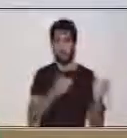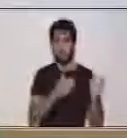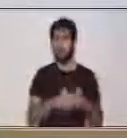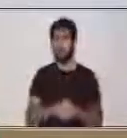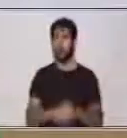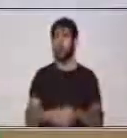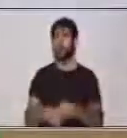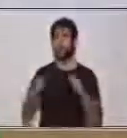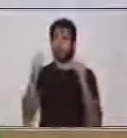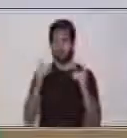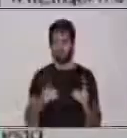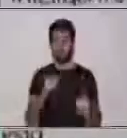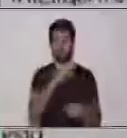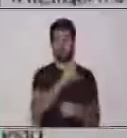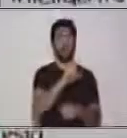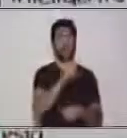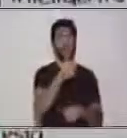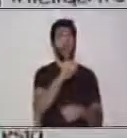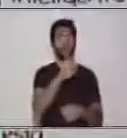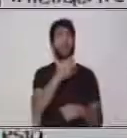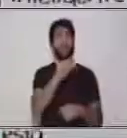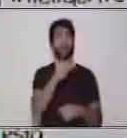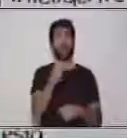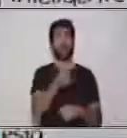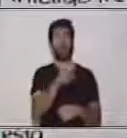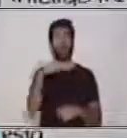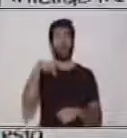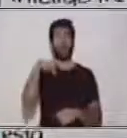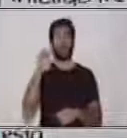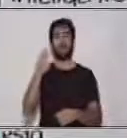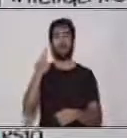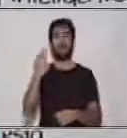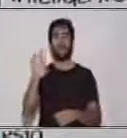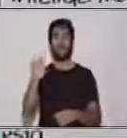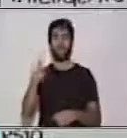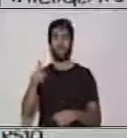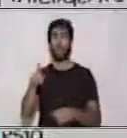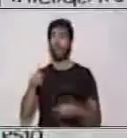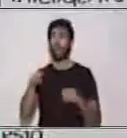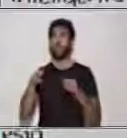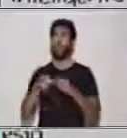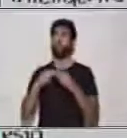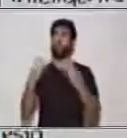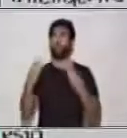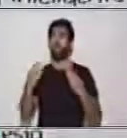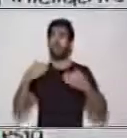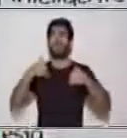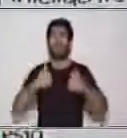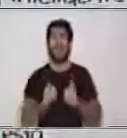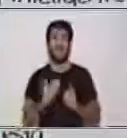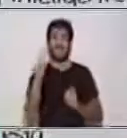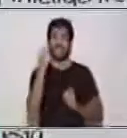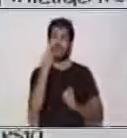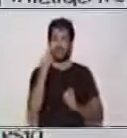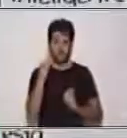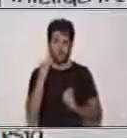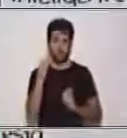Laura y Pedro están muy cansadas. Nuevamente, ¿dónde debemos de tener la